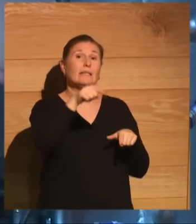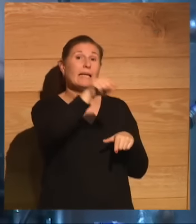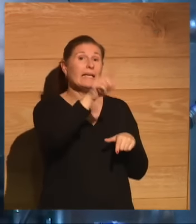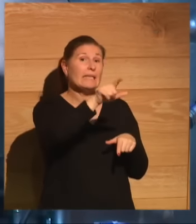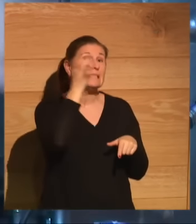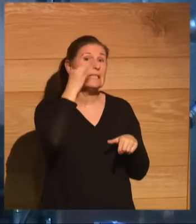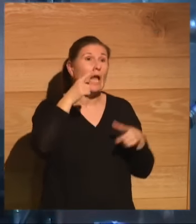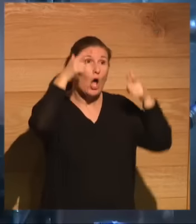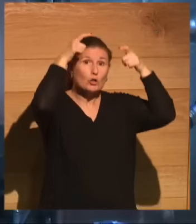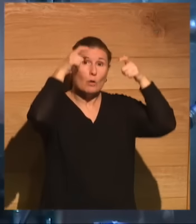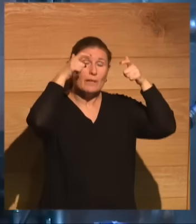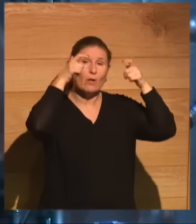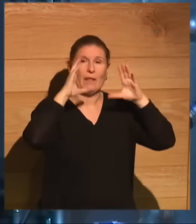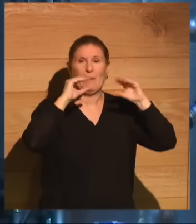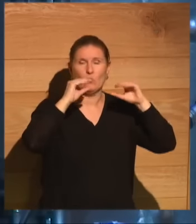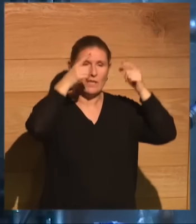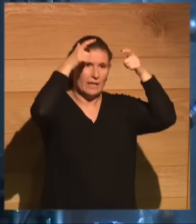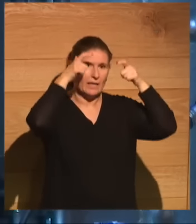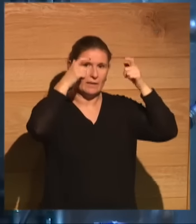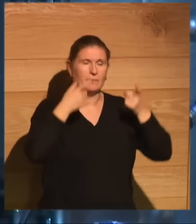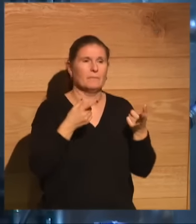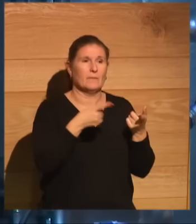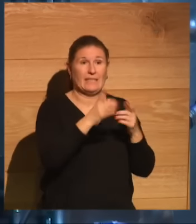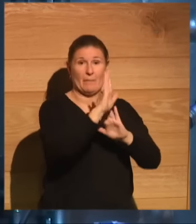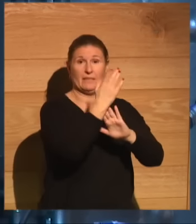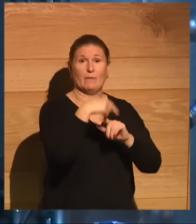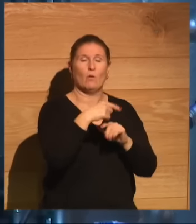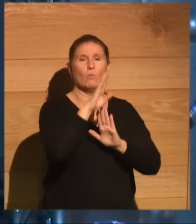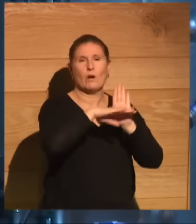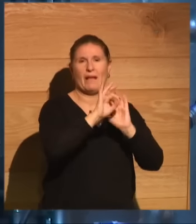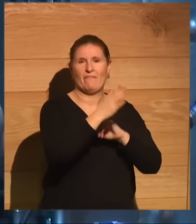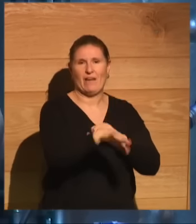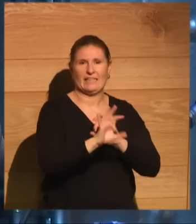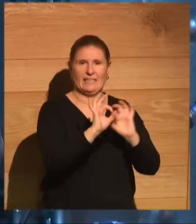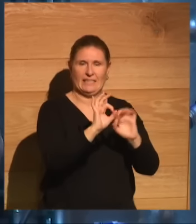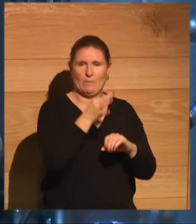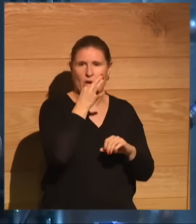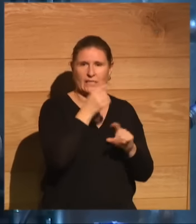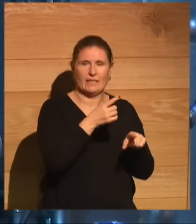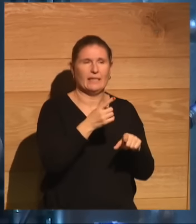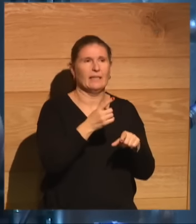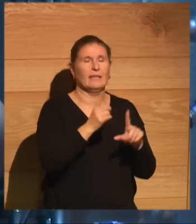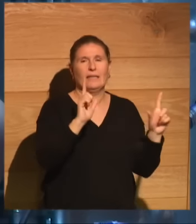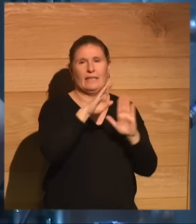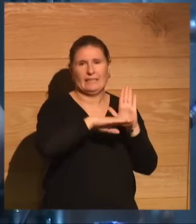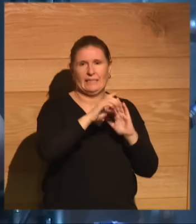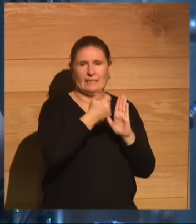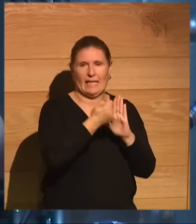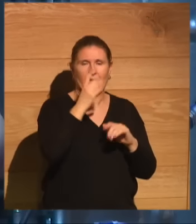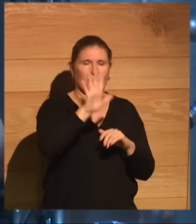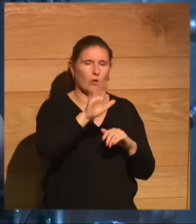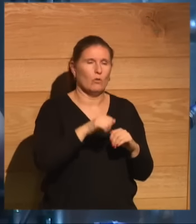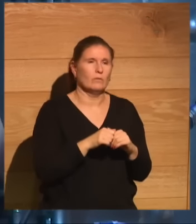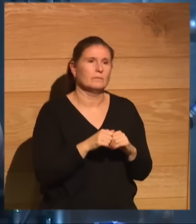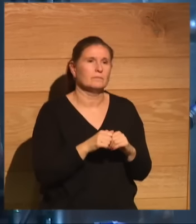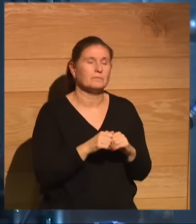Mm. Y de repente, porque ella presentaba el programa infantil de las tardes, de Telecinco. Y entonces